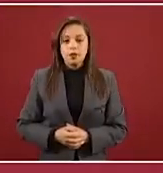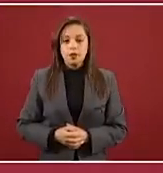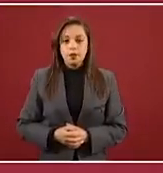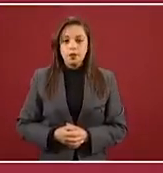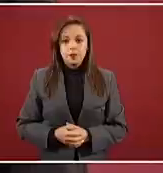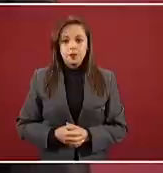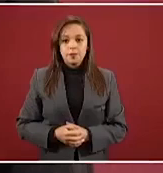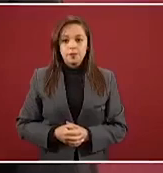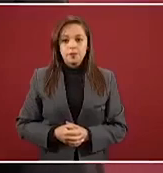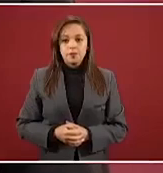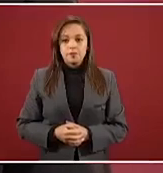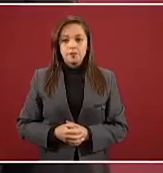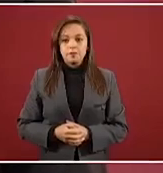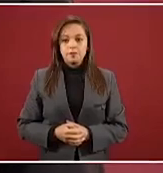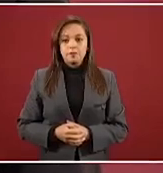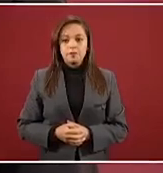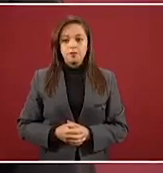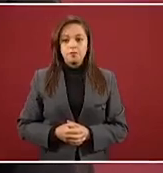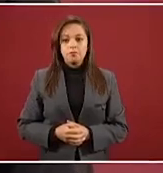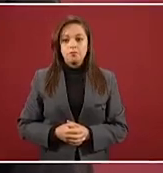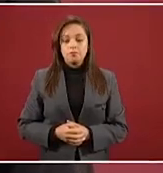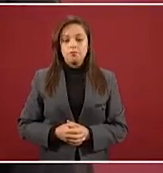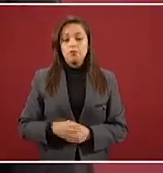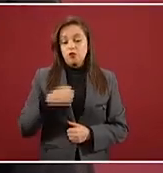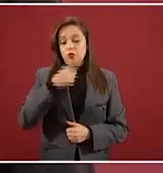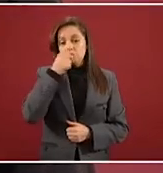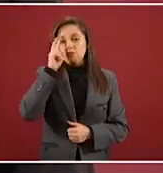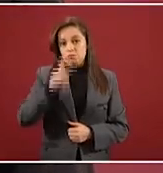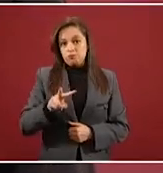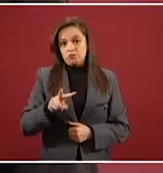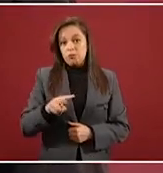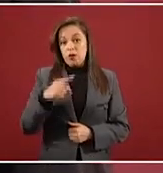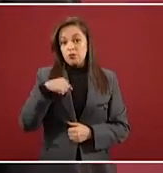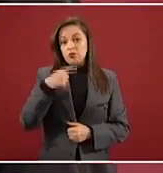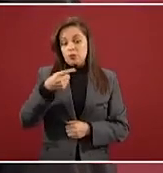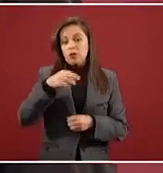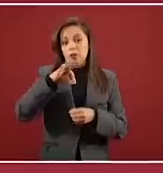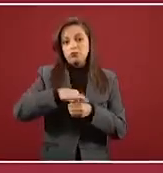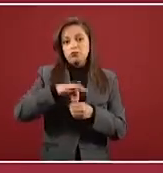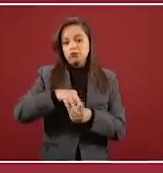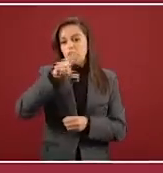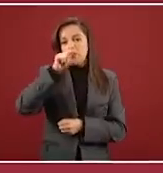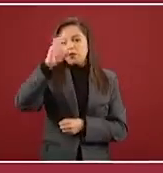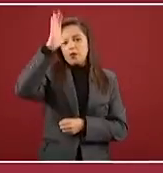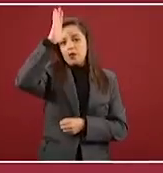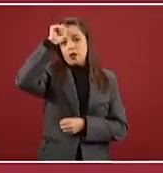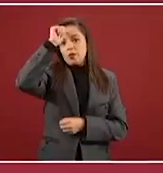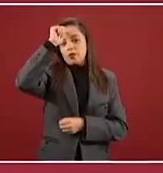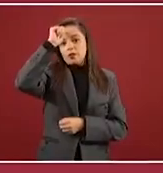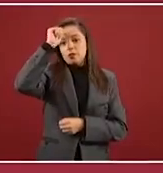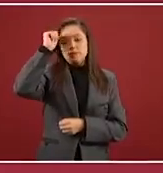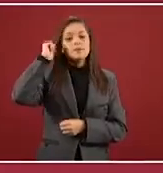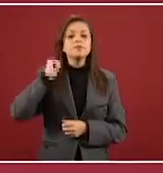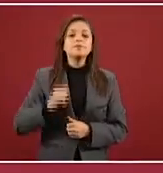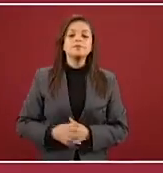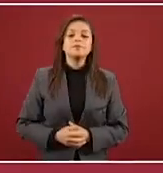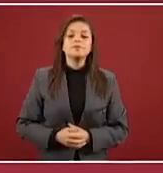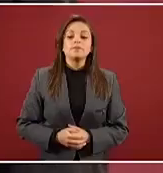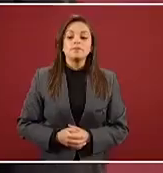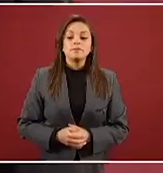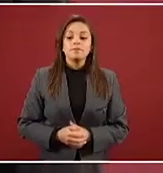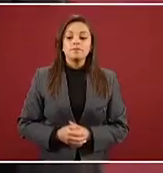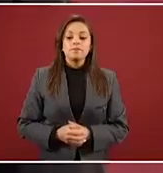yo votaría en contra, porque yo no quiero que nos empantanemos, ¿sí?,